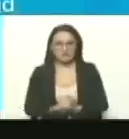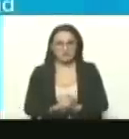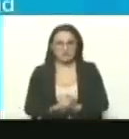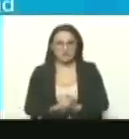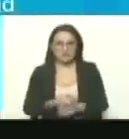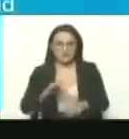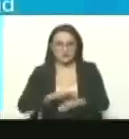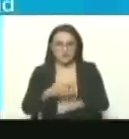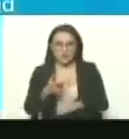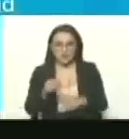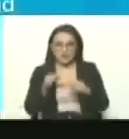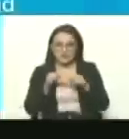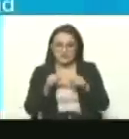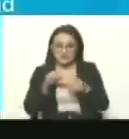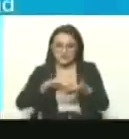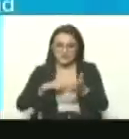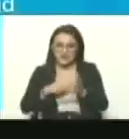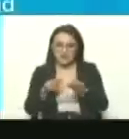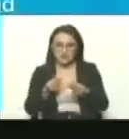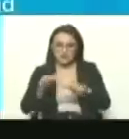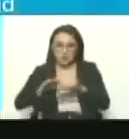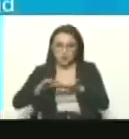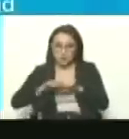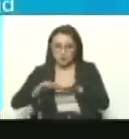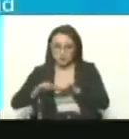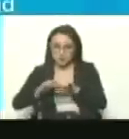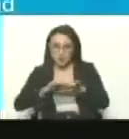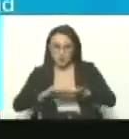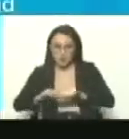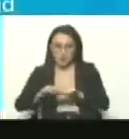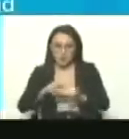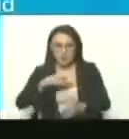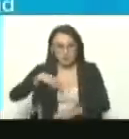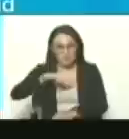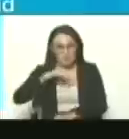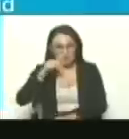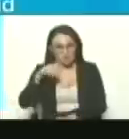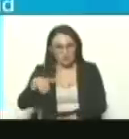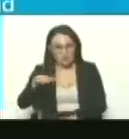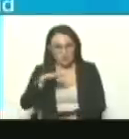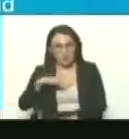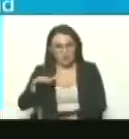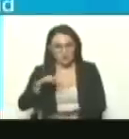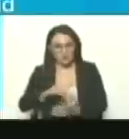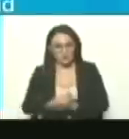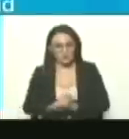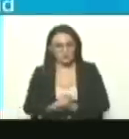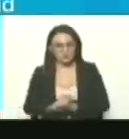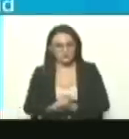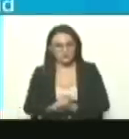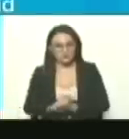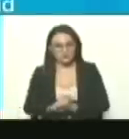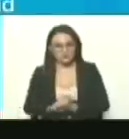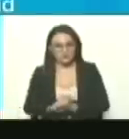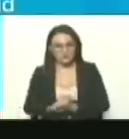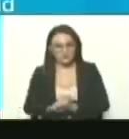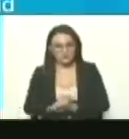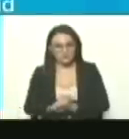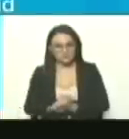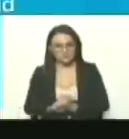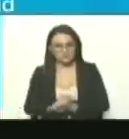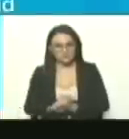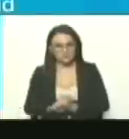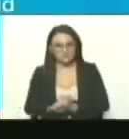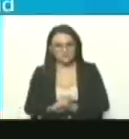eso le vamos a dar solución a nuestros pueblos. Tenemos en ese CNI